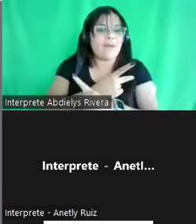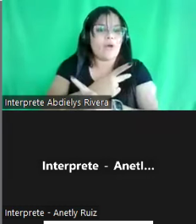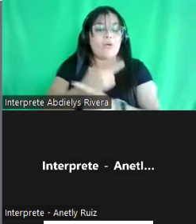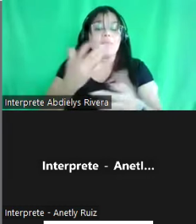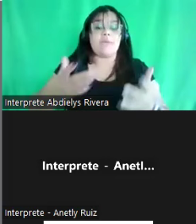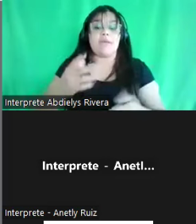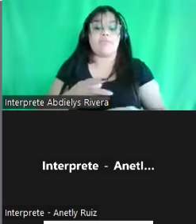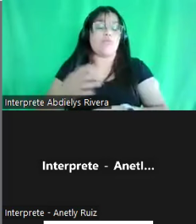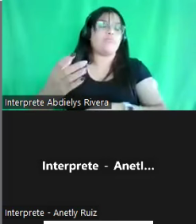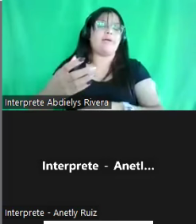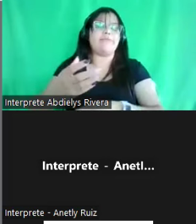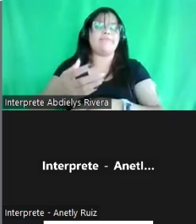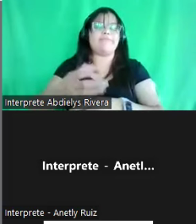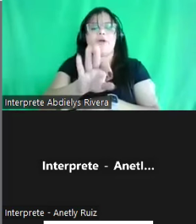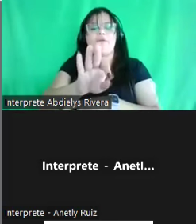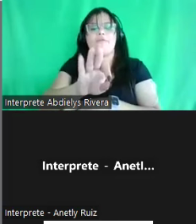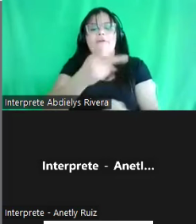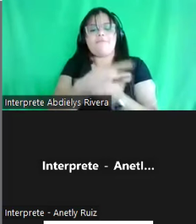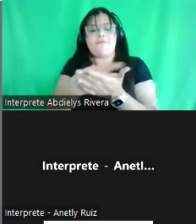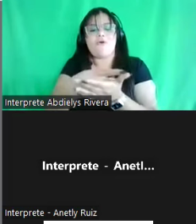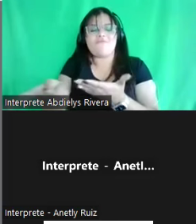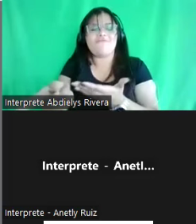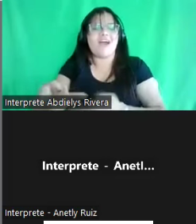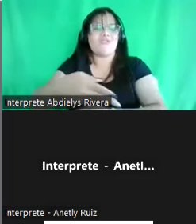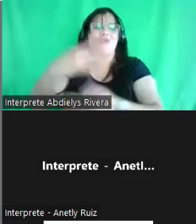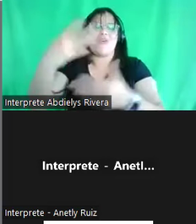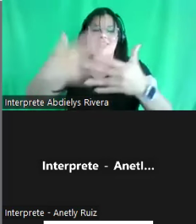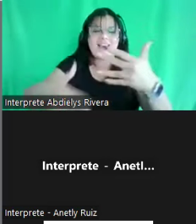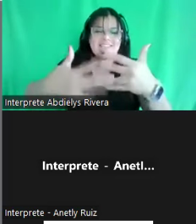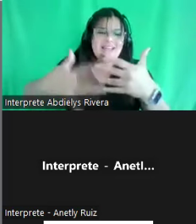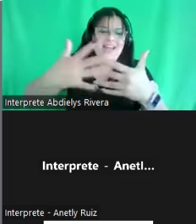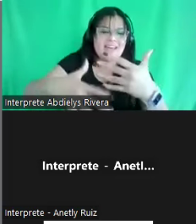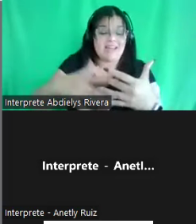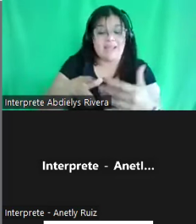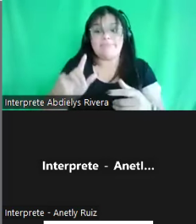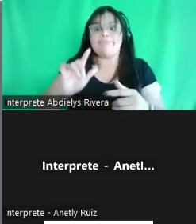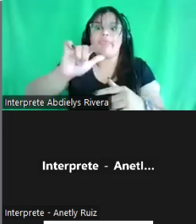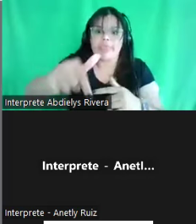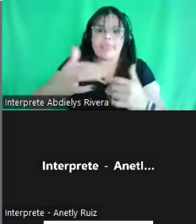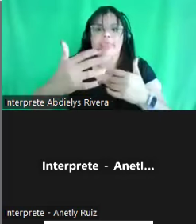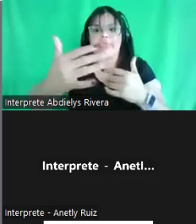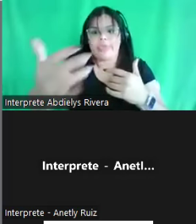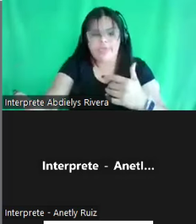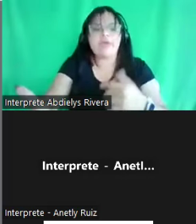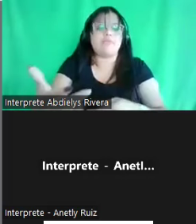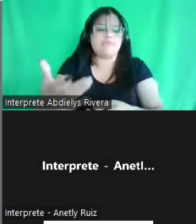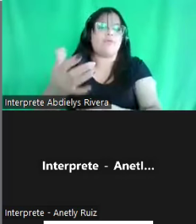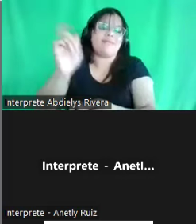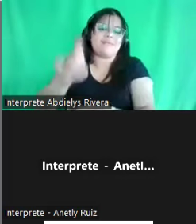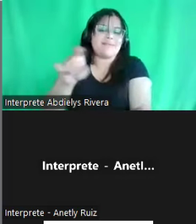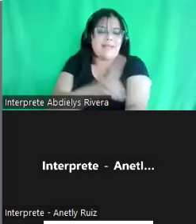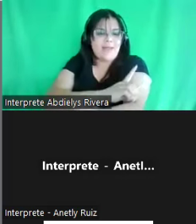causó que el paciente fuera diálisis. Así es que estos son temas que tenemos que comenzar a